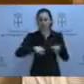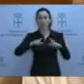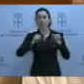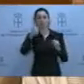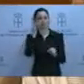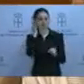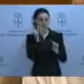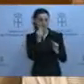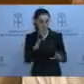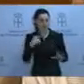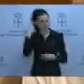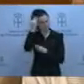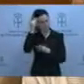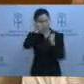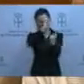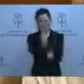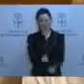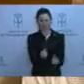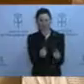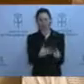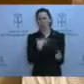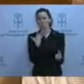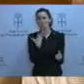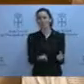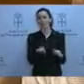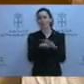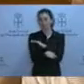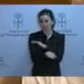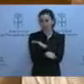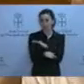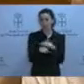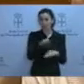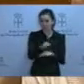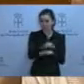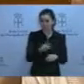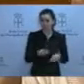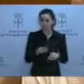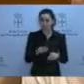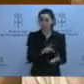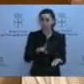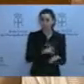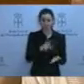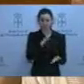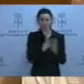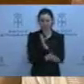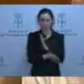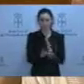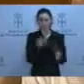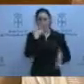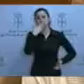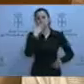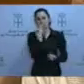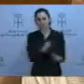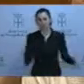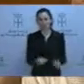detener aquí, que con este presupuesto se puede gestionar, administrar y explotar esto. Yo es que lo veo absolutamente absurdo